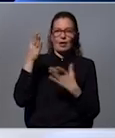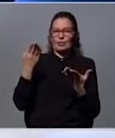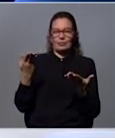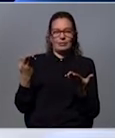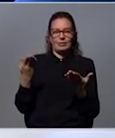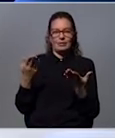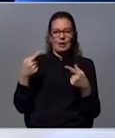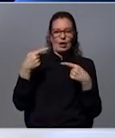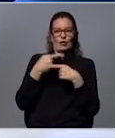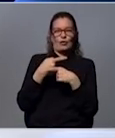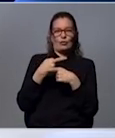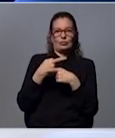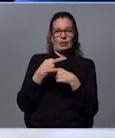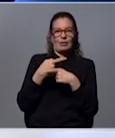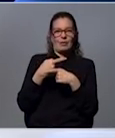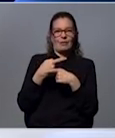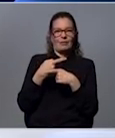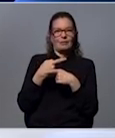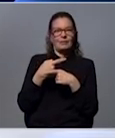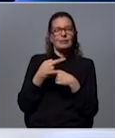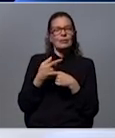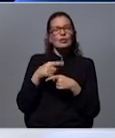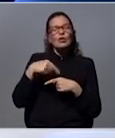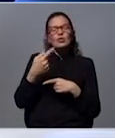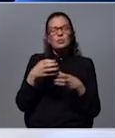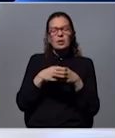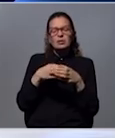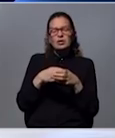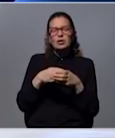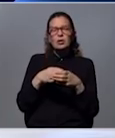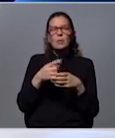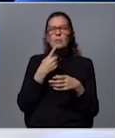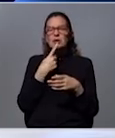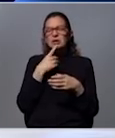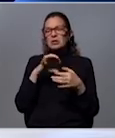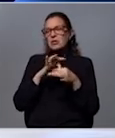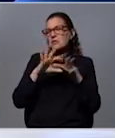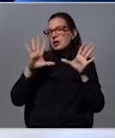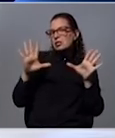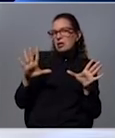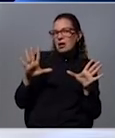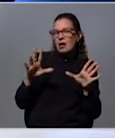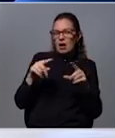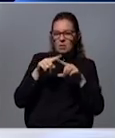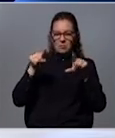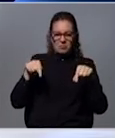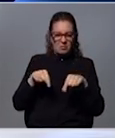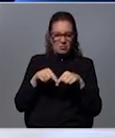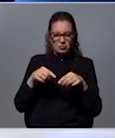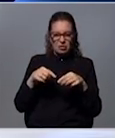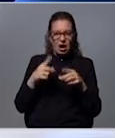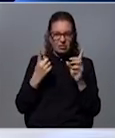principal contra contra la reforma los otros partidos políticos han dejado libertad en acción y es más en sobran con la con la papeleta